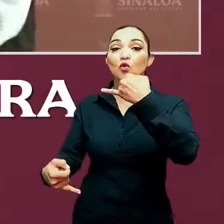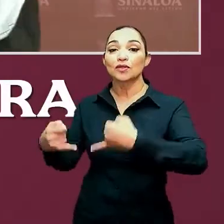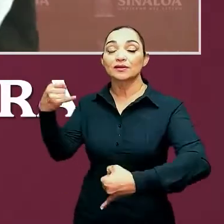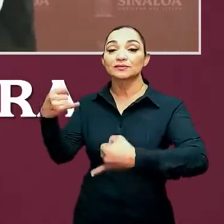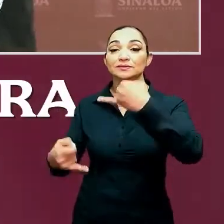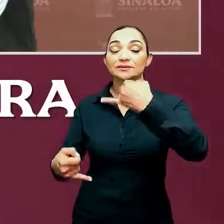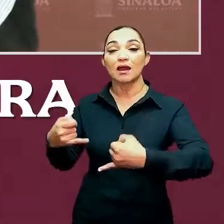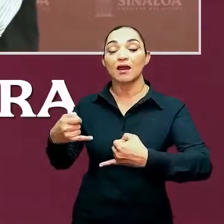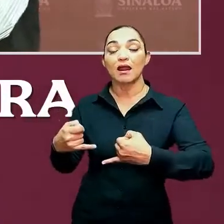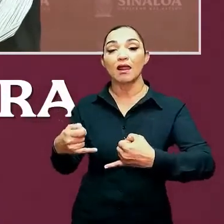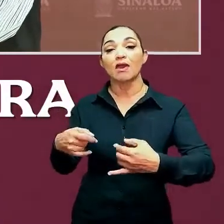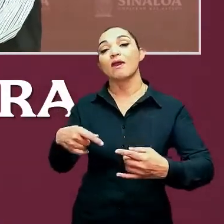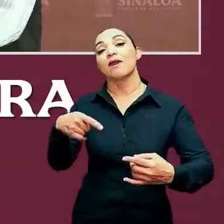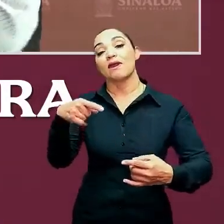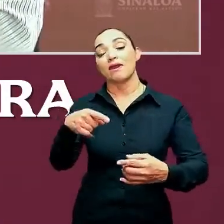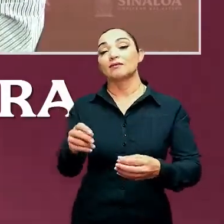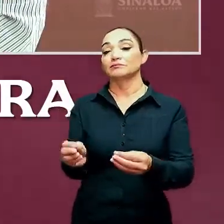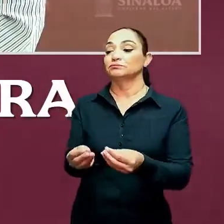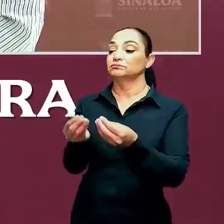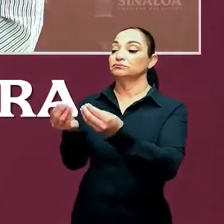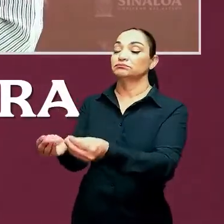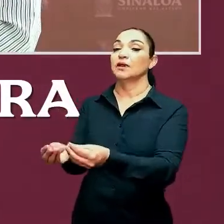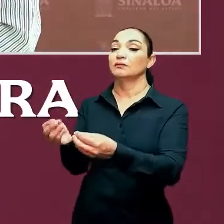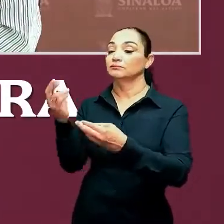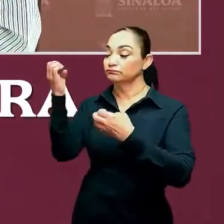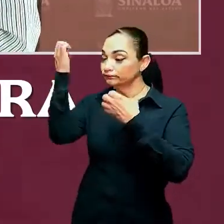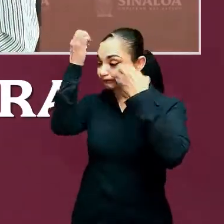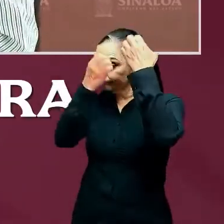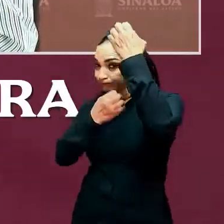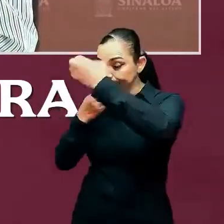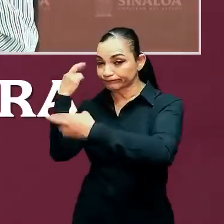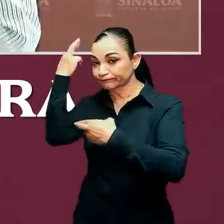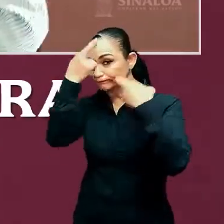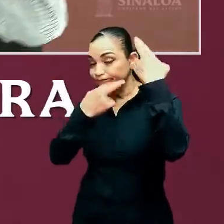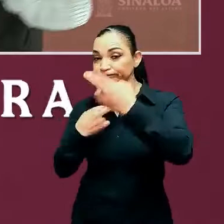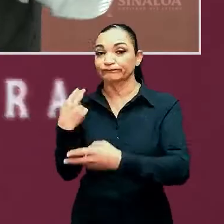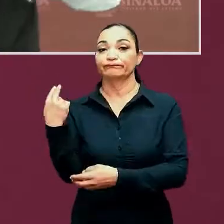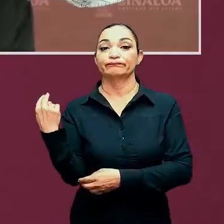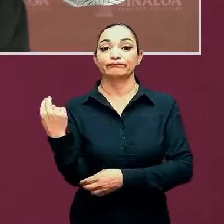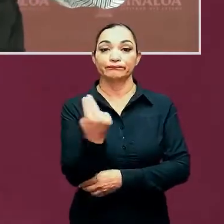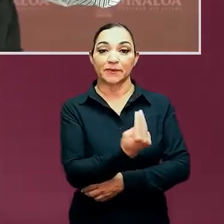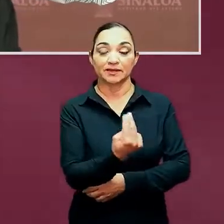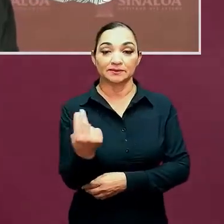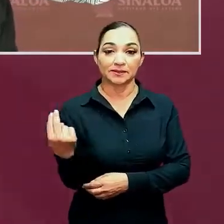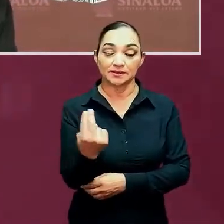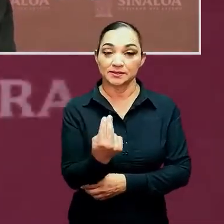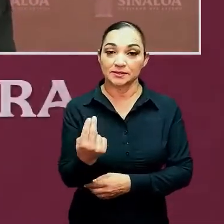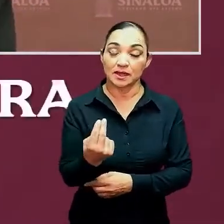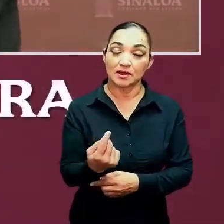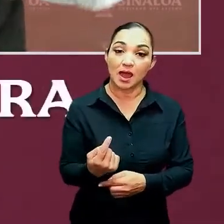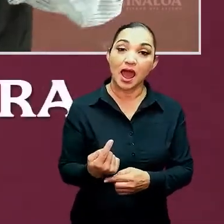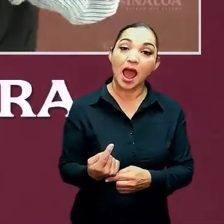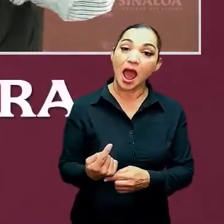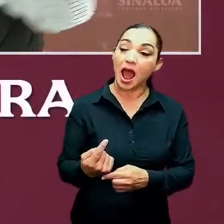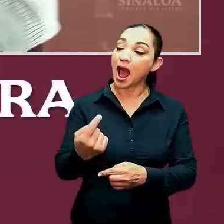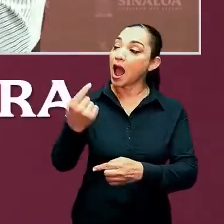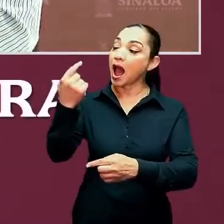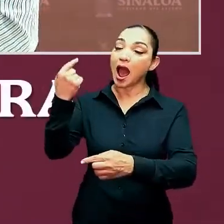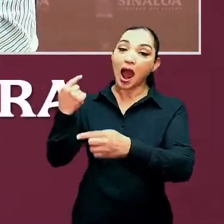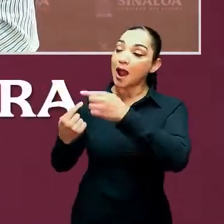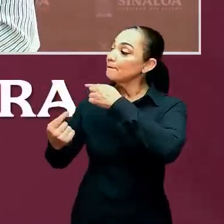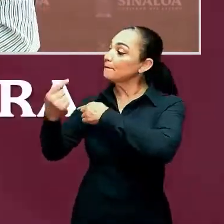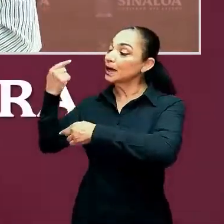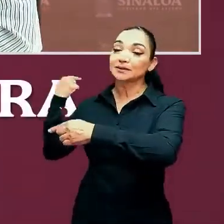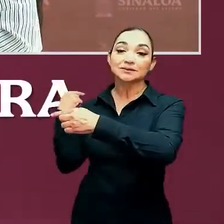Entonces, todo eso tiene que ver con una revisión que hay que hacer al pasado. Todo ese pasado tiene que